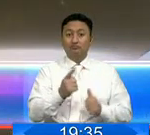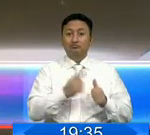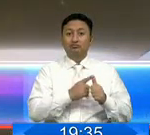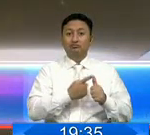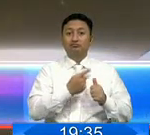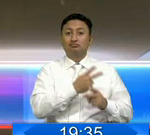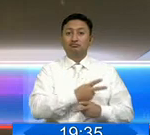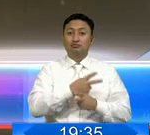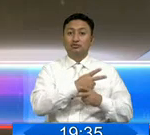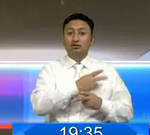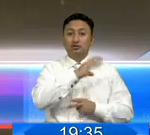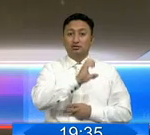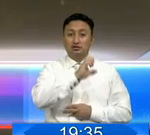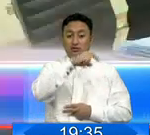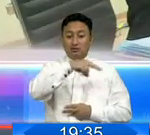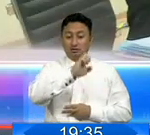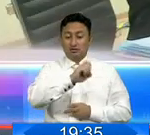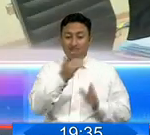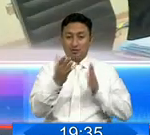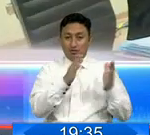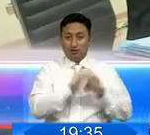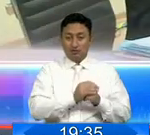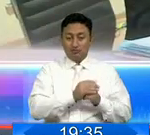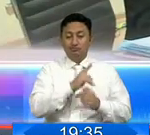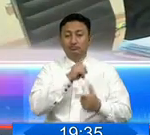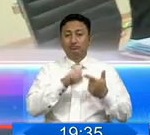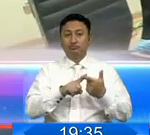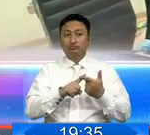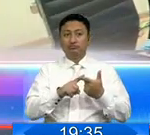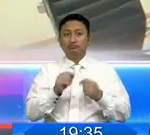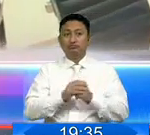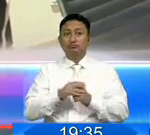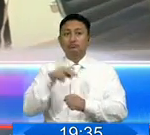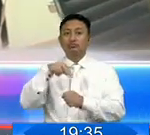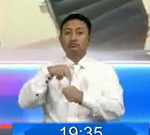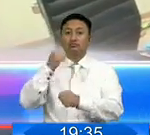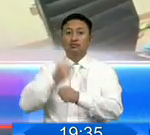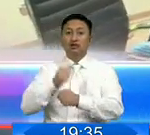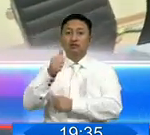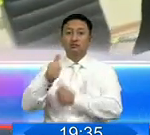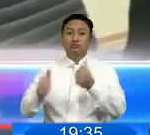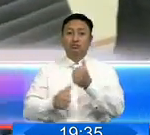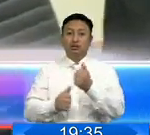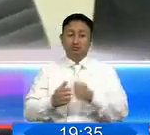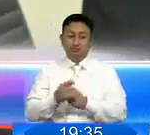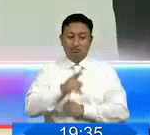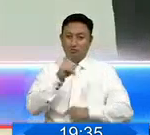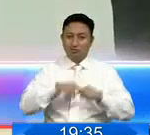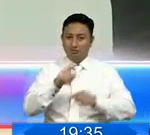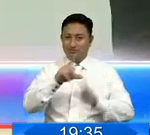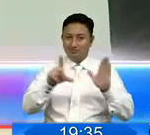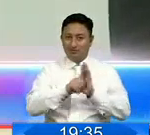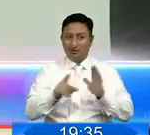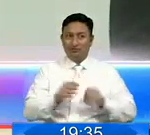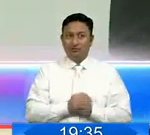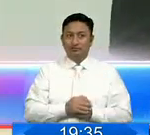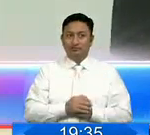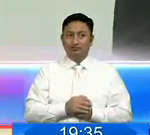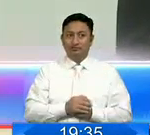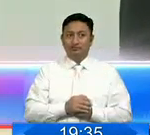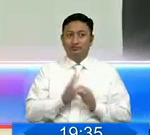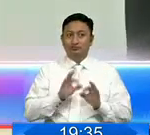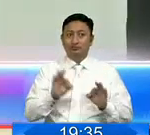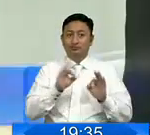como consejera del CNE transitorio y la segunda como notaria suplente, lo que no le permitiría la ley. Cabe